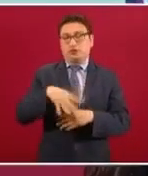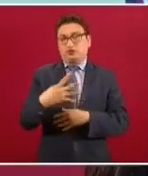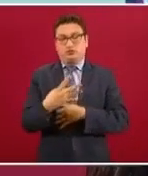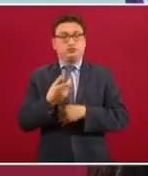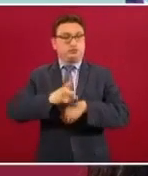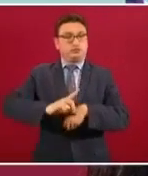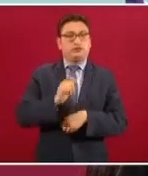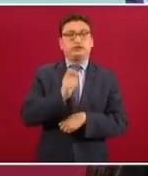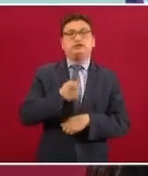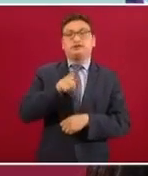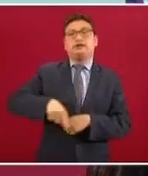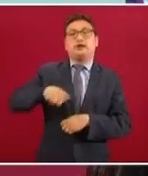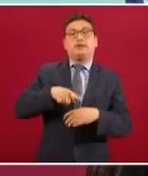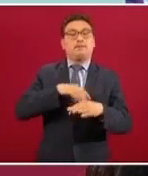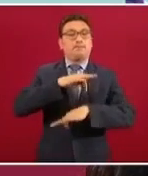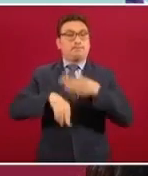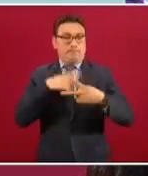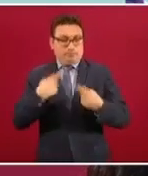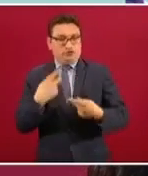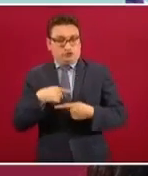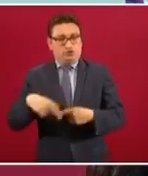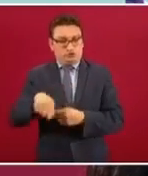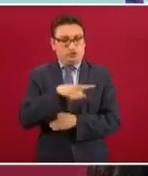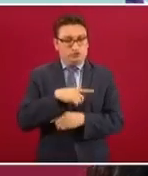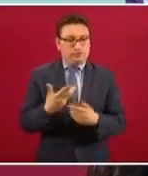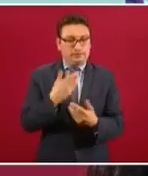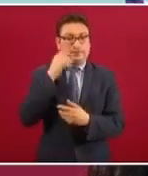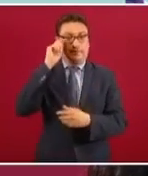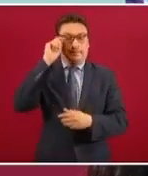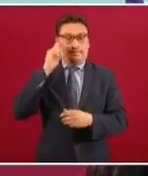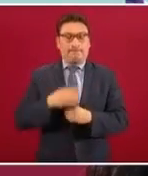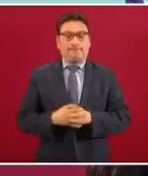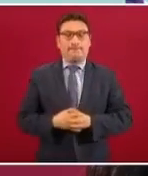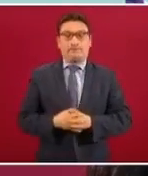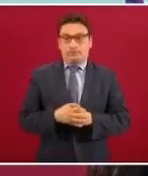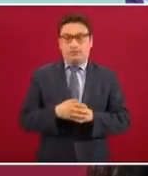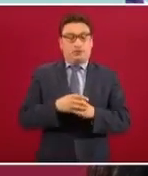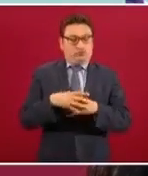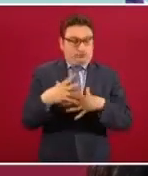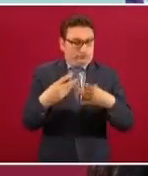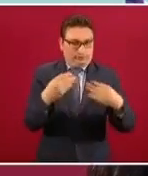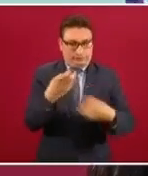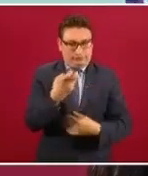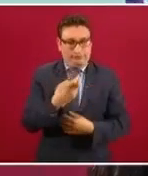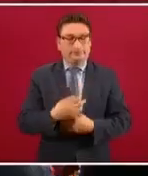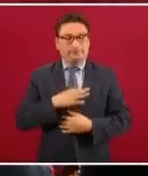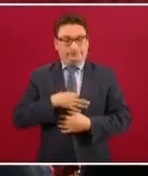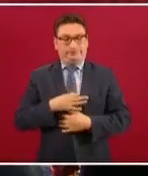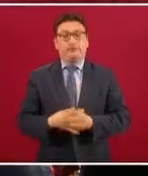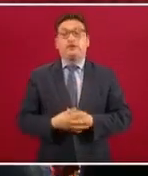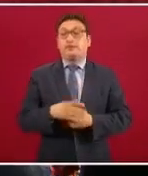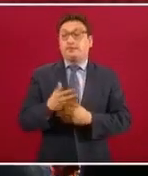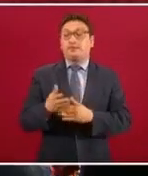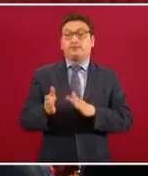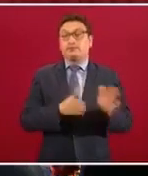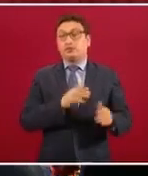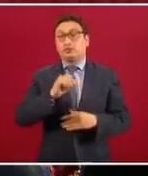son las personas que están activamente contribuyendo a la infección. La siguiente, por